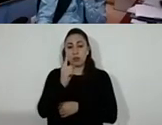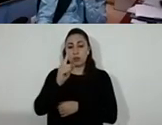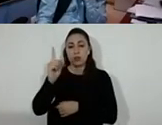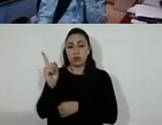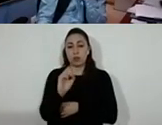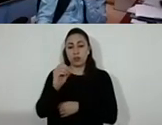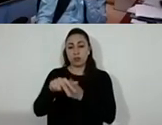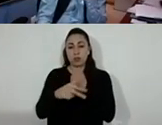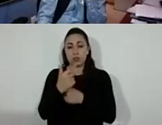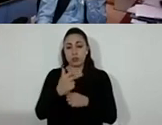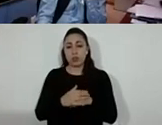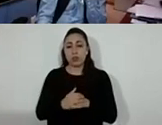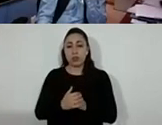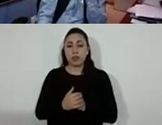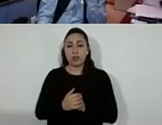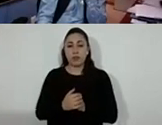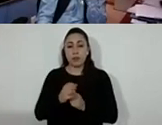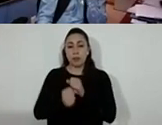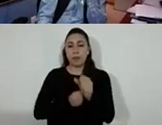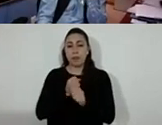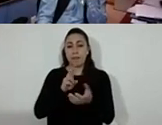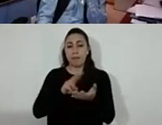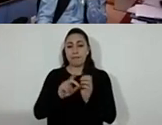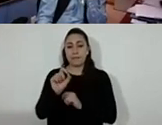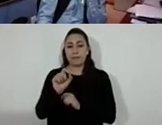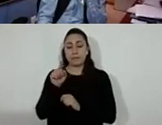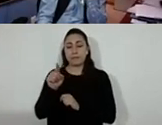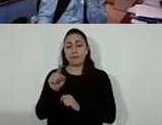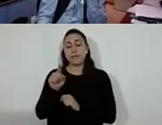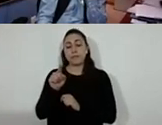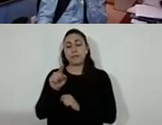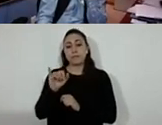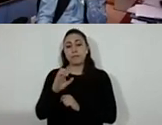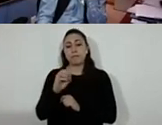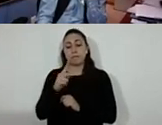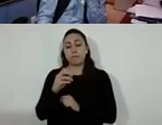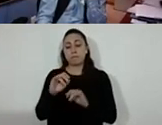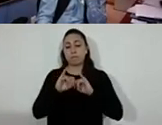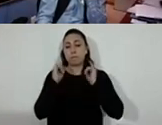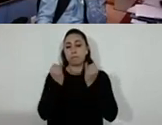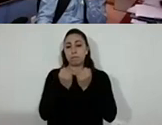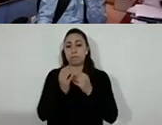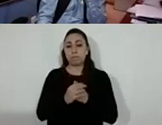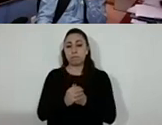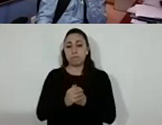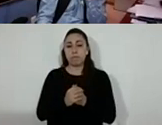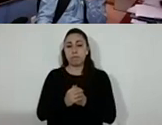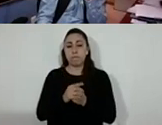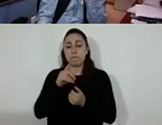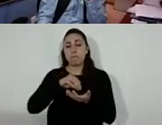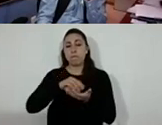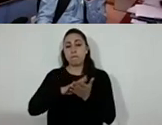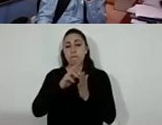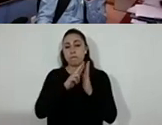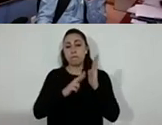CCMX-1/Jucopo/013 del 2020 de la Junta de Coordinación Política, por Se establecen las reglas para